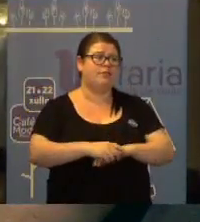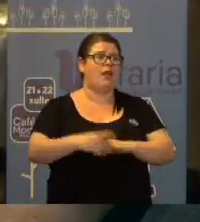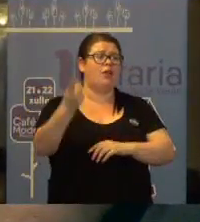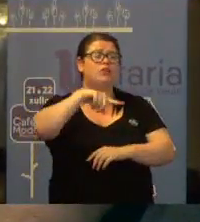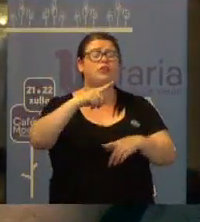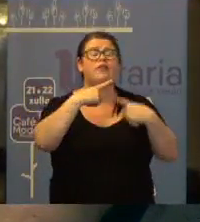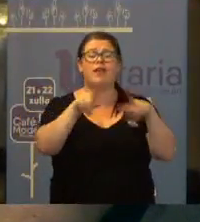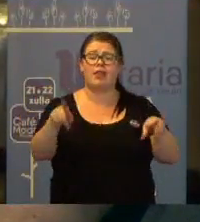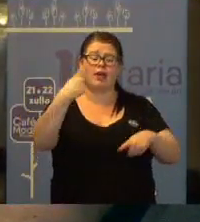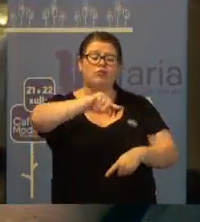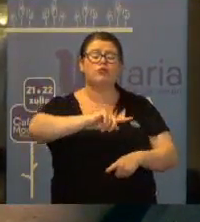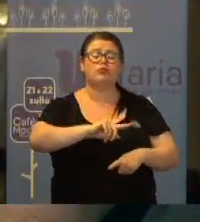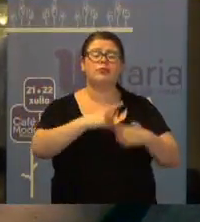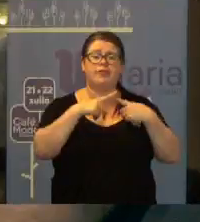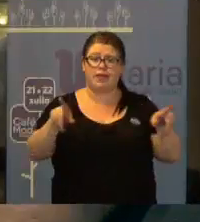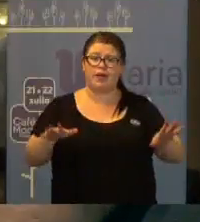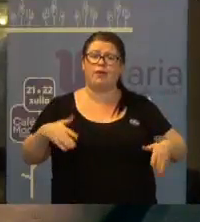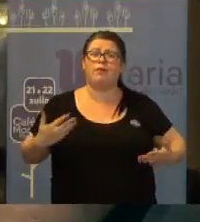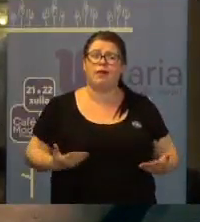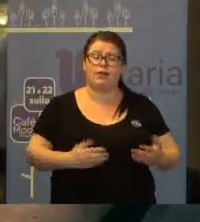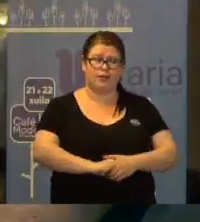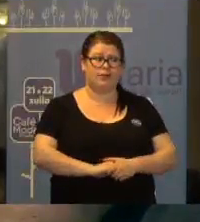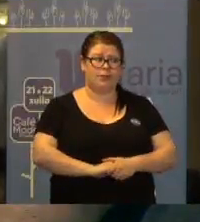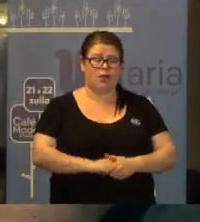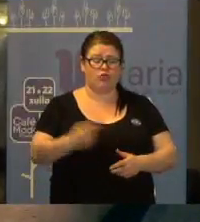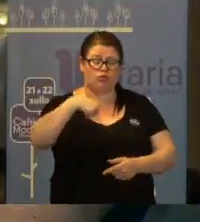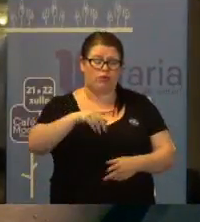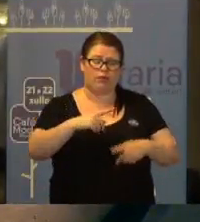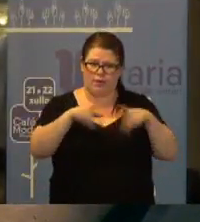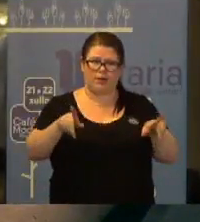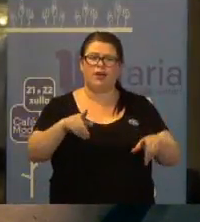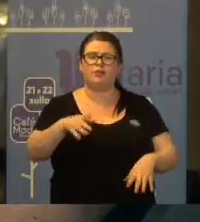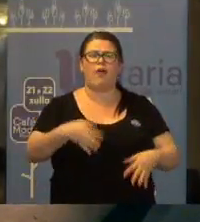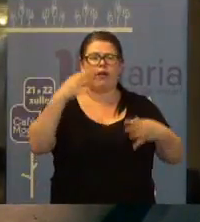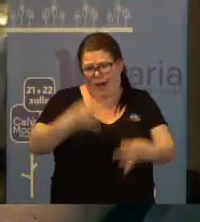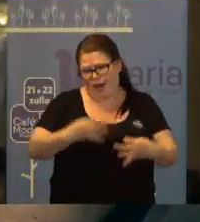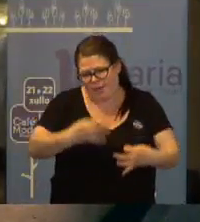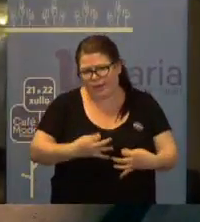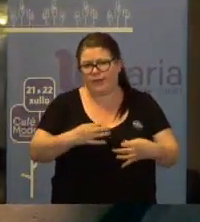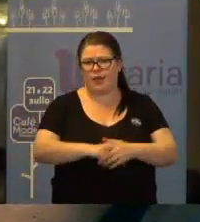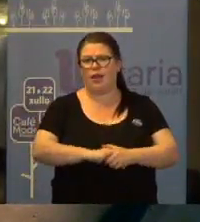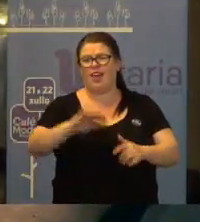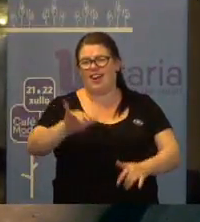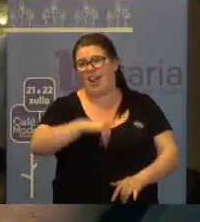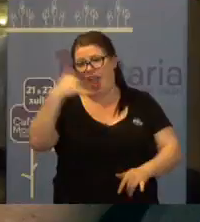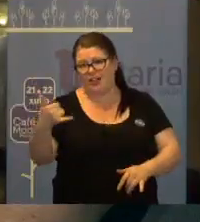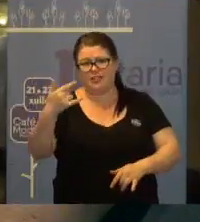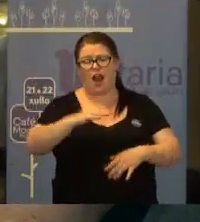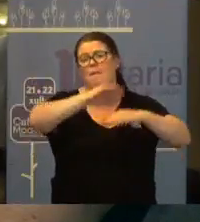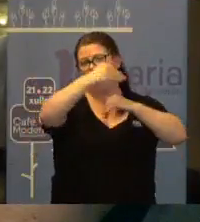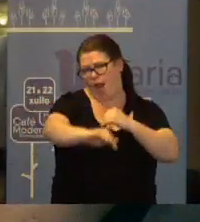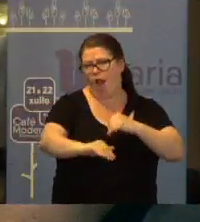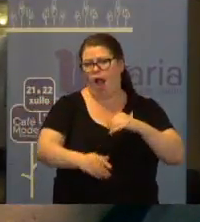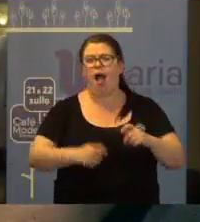pode diferenciar a nós? Pero non por un purito de vamos a ser diferentes, non. Que é o plus que pode aportar en Marea a